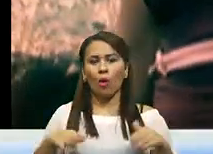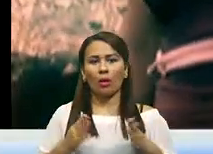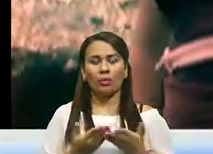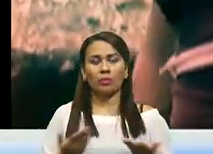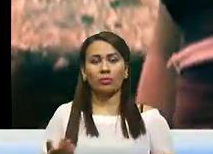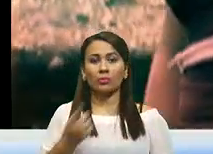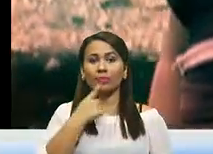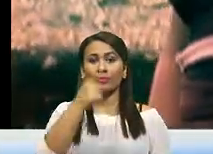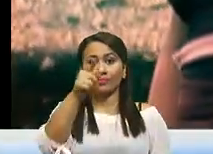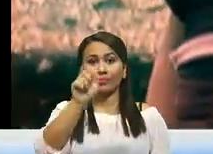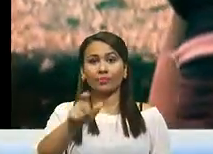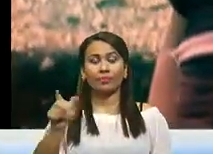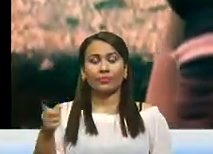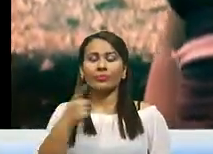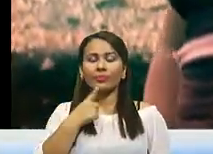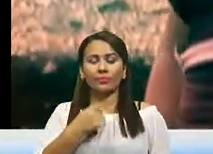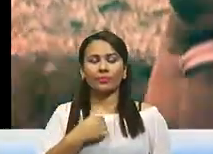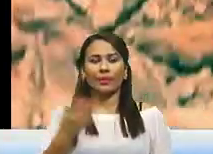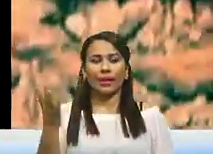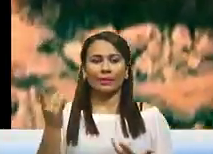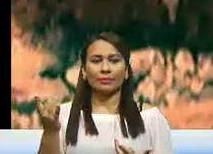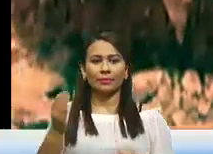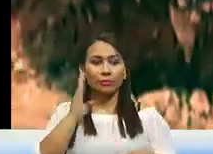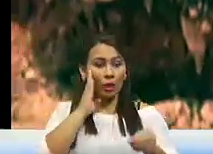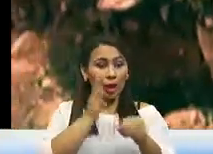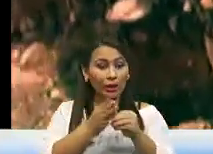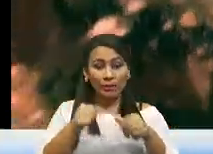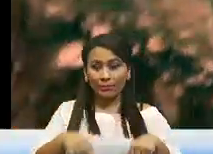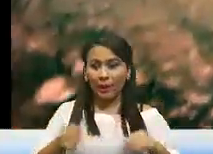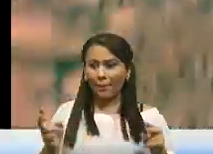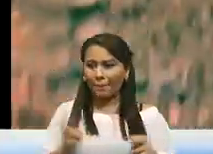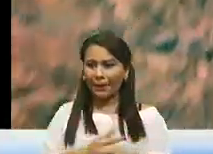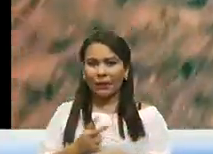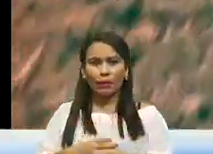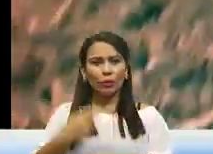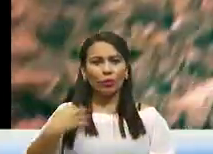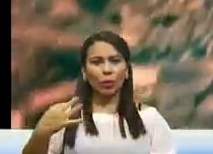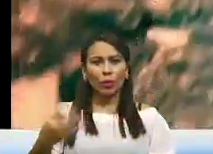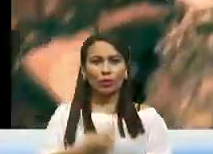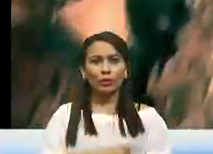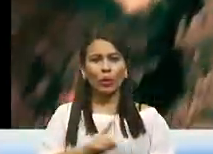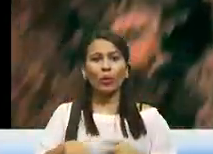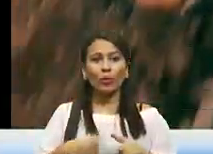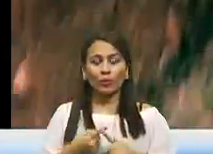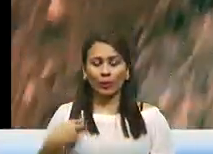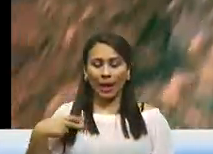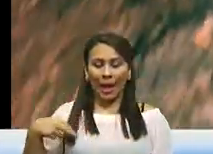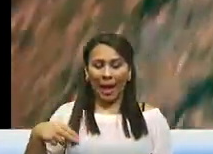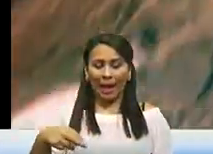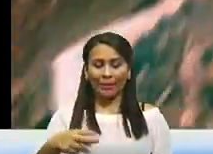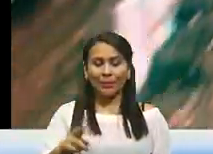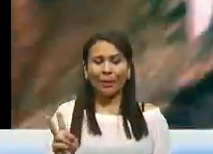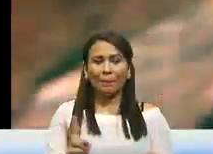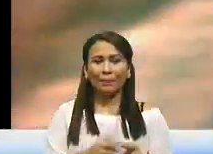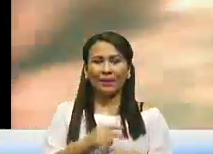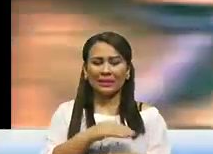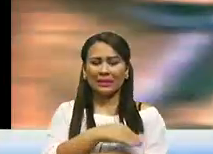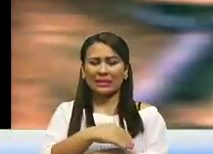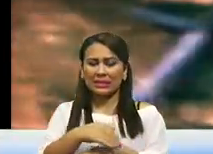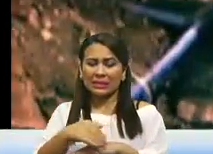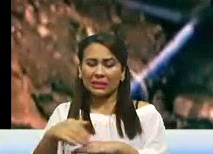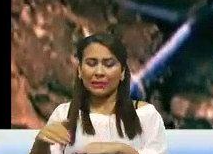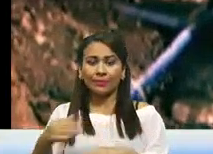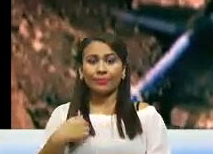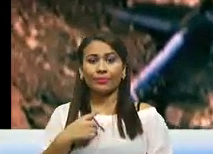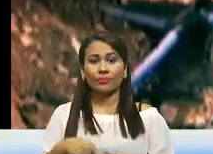que les surge a ellos, que deben desafiar al peligro a diario cuando caminan al borde de la cornisa. Porque